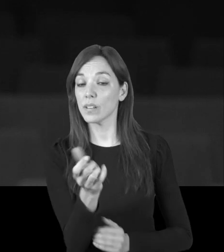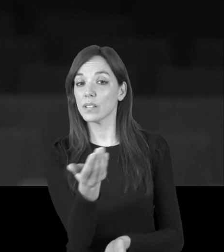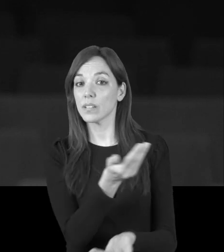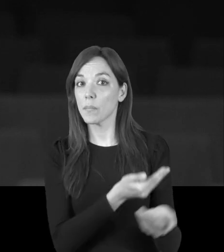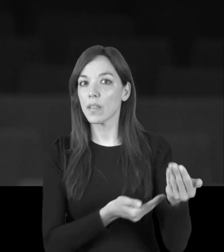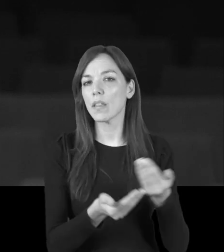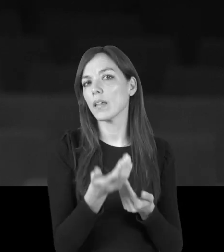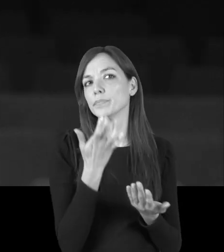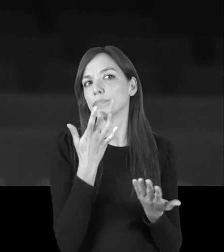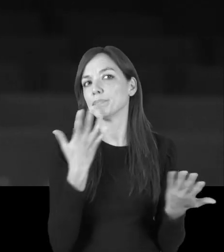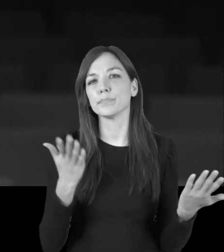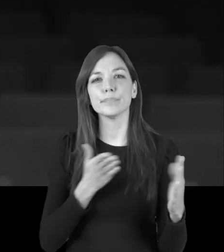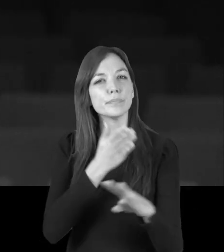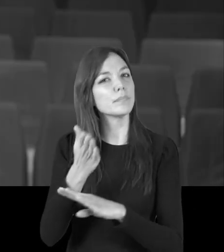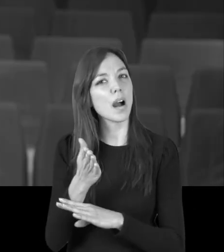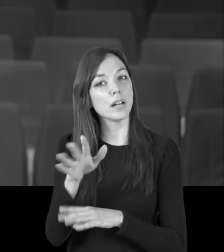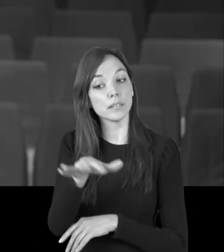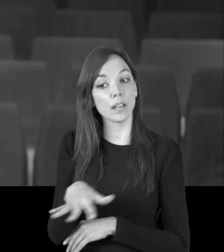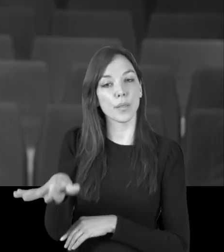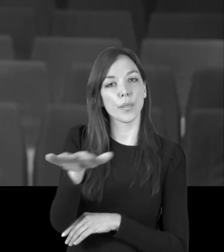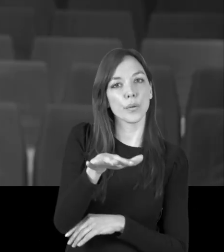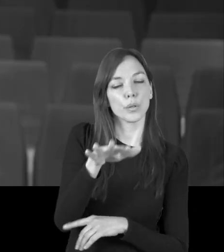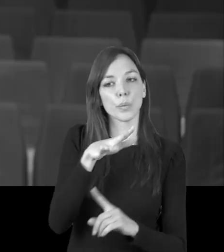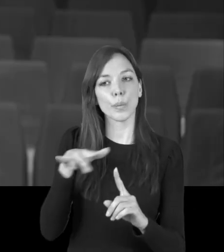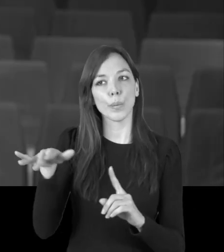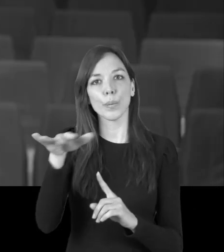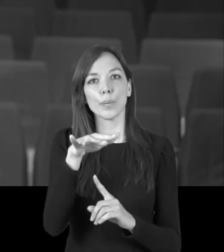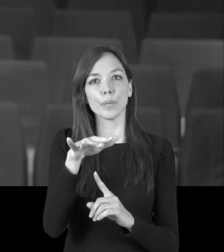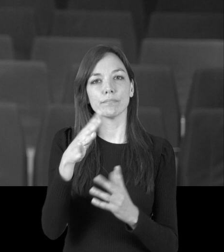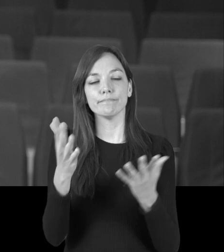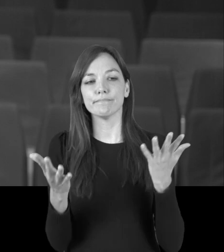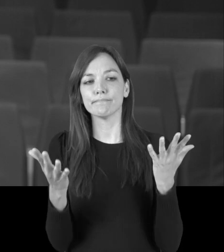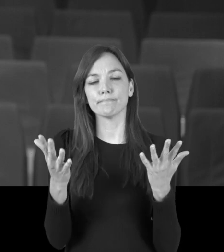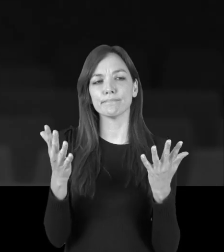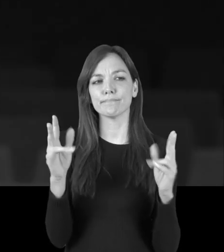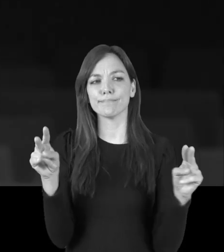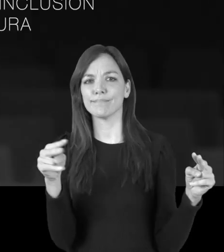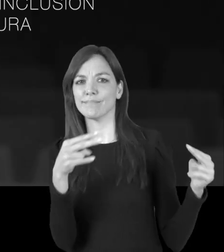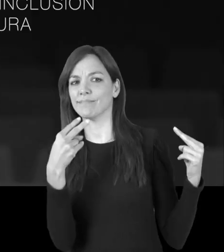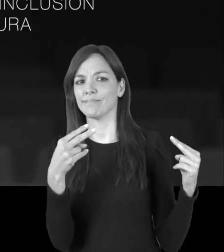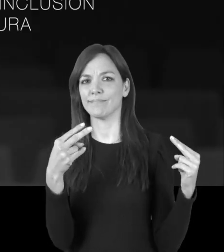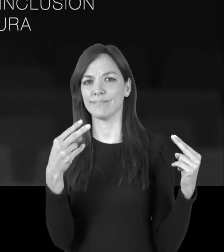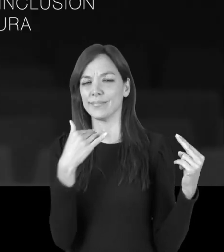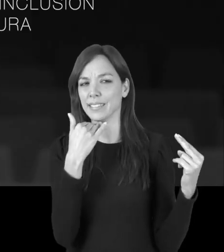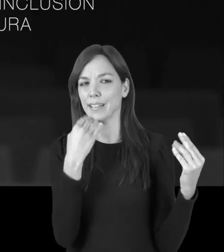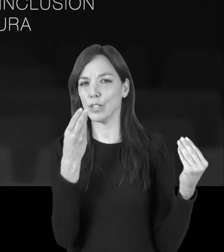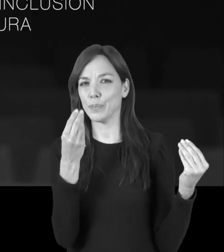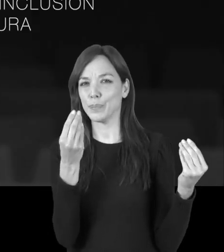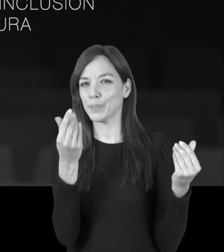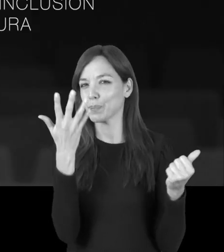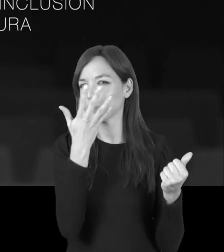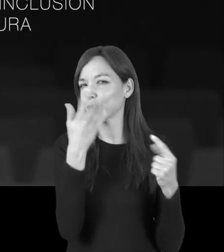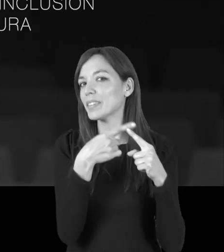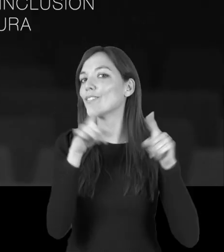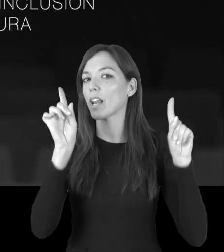Porque con una persona con discapacidad, tú cuando vas a un sitio, el entorno, pues el entorno no te mira